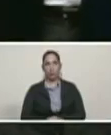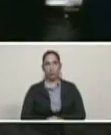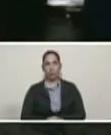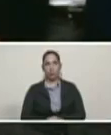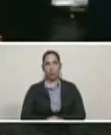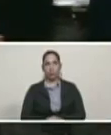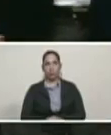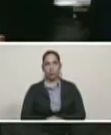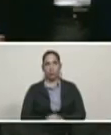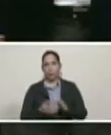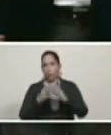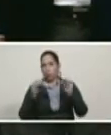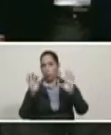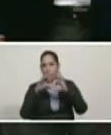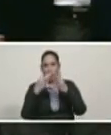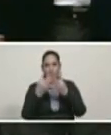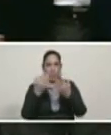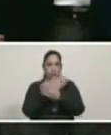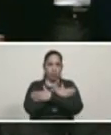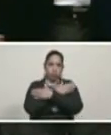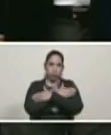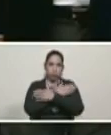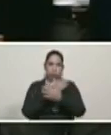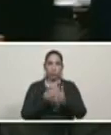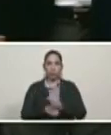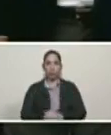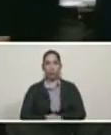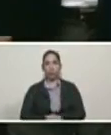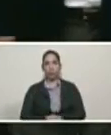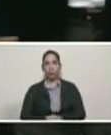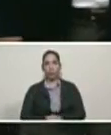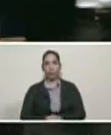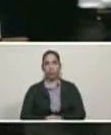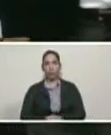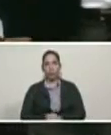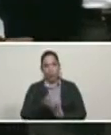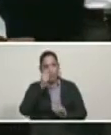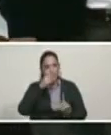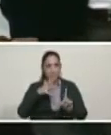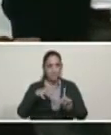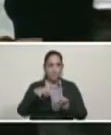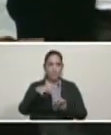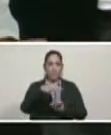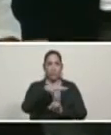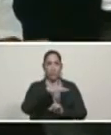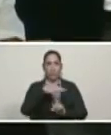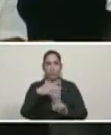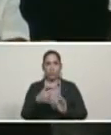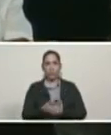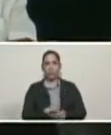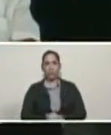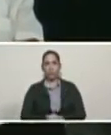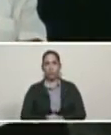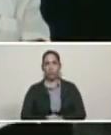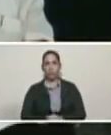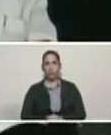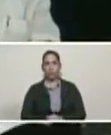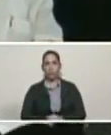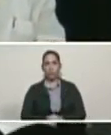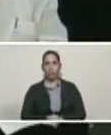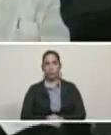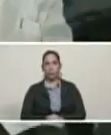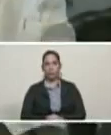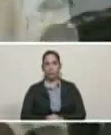y a toda su familia, y a todo el pueblo. Es un día de sentimientos encontrados. Si bien es